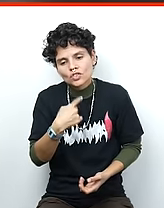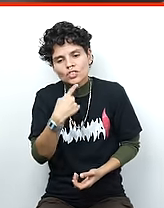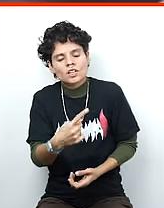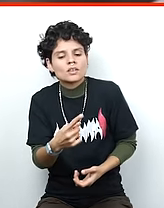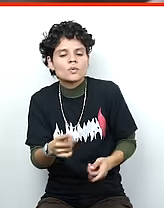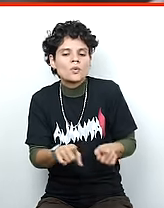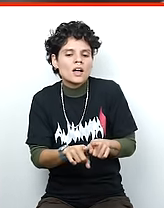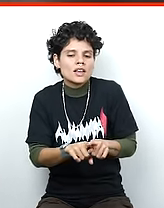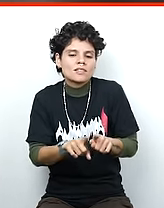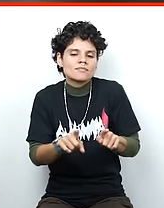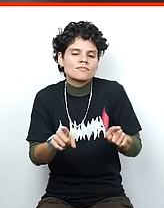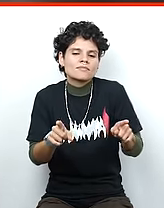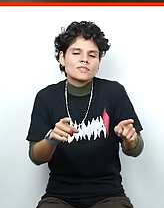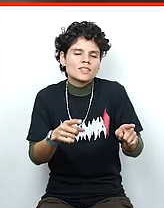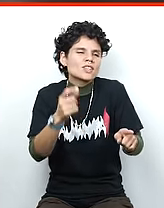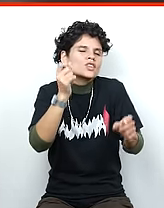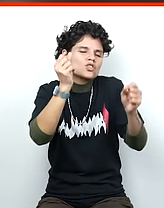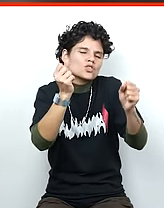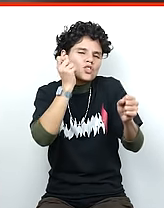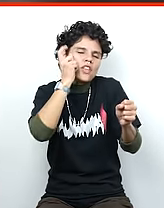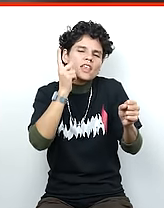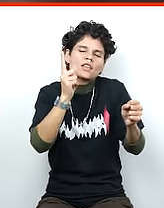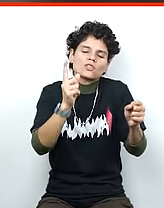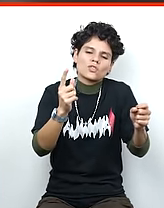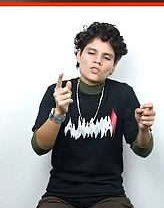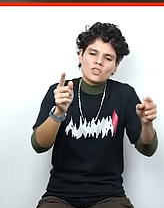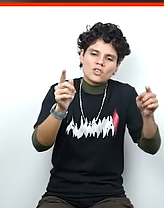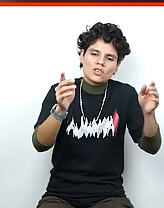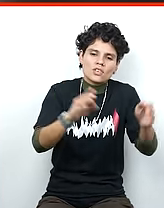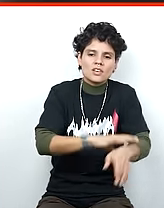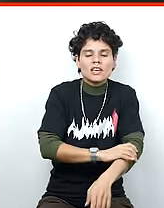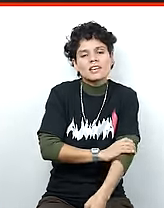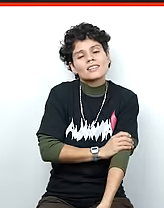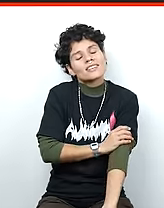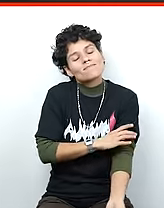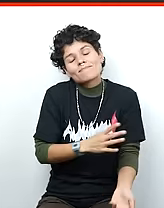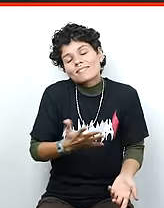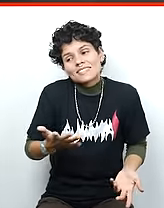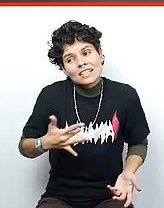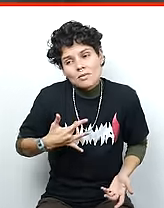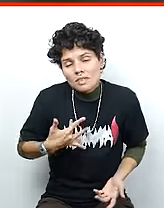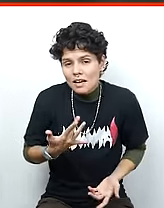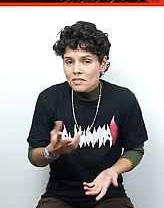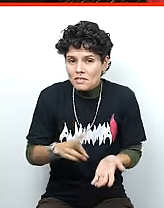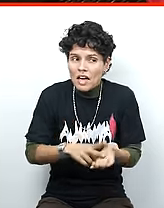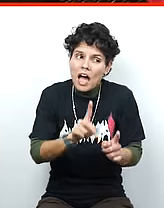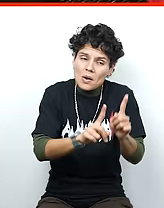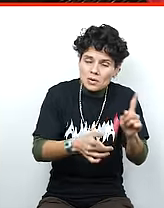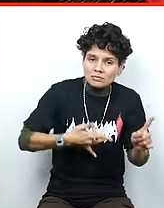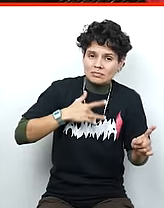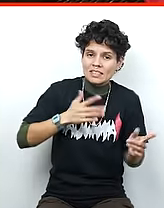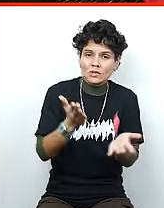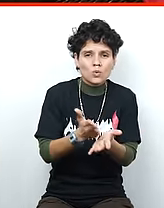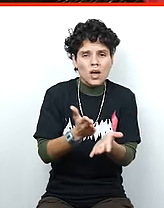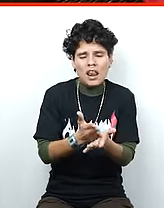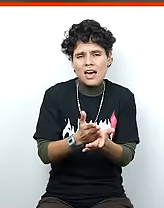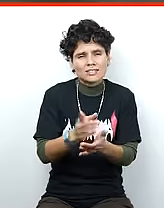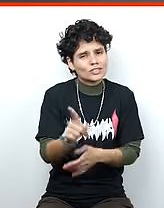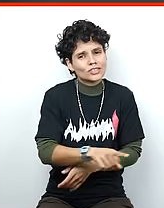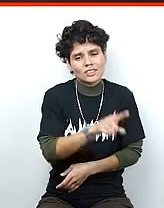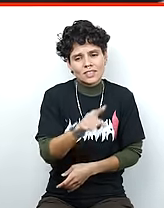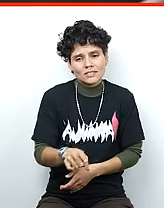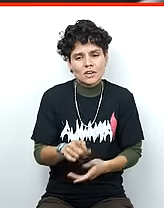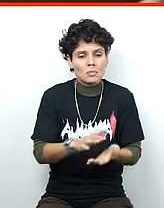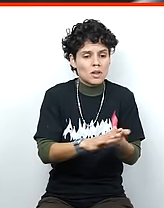esta parte mucha gente se la puede tomar de una mala manera, pero a veces yo siento que la escuela no sirve para ni una guay, hermano. ¿Sabes por qué? Porque en la escuela no te